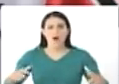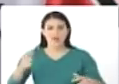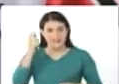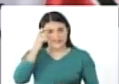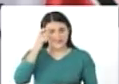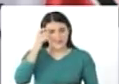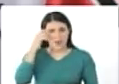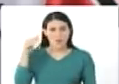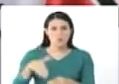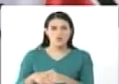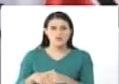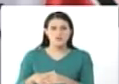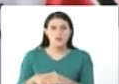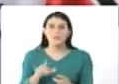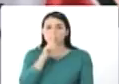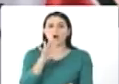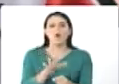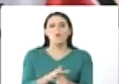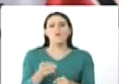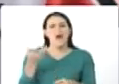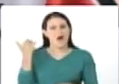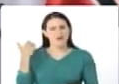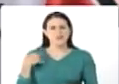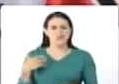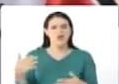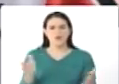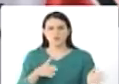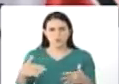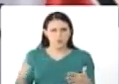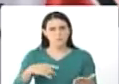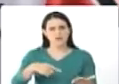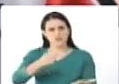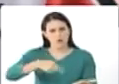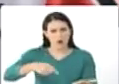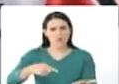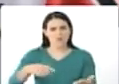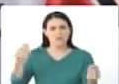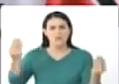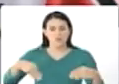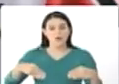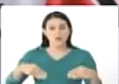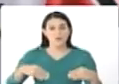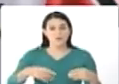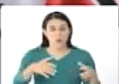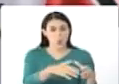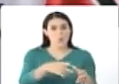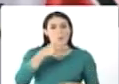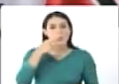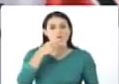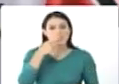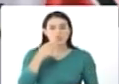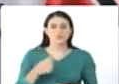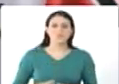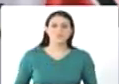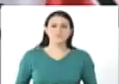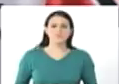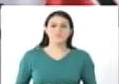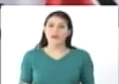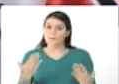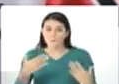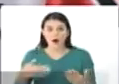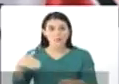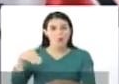virtud de cumplir el acuerdo firmado el 2 de marzo por los candidatos y los partidos que los respaldan. Vamos a votar con